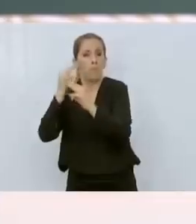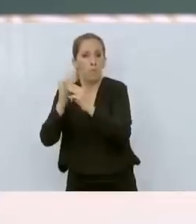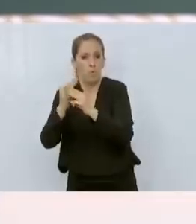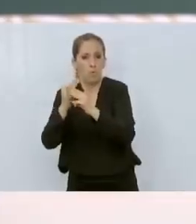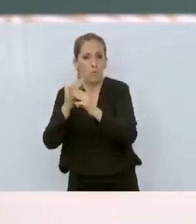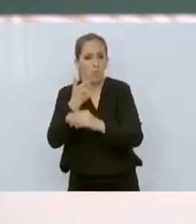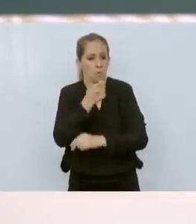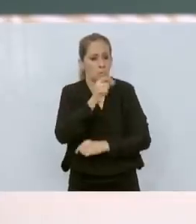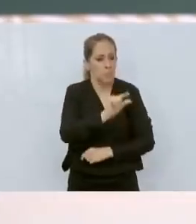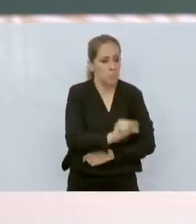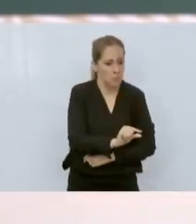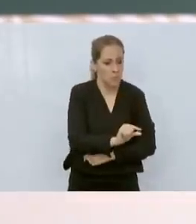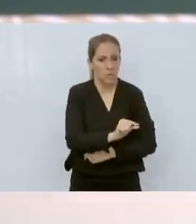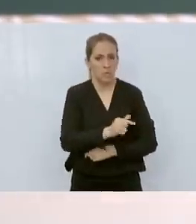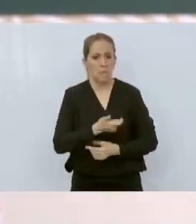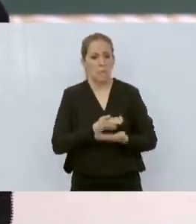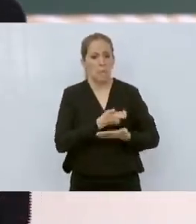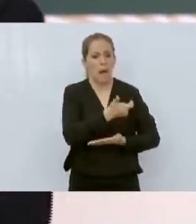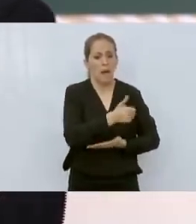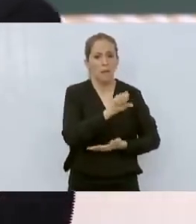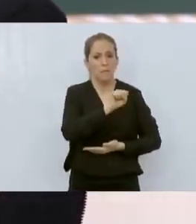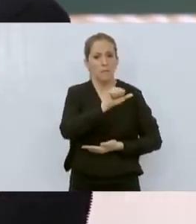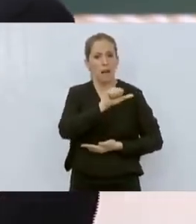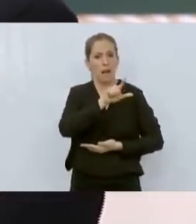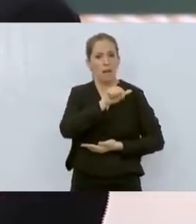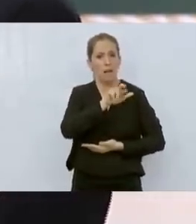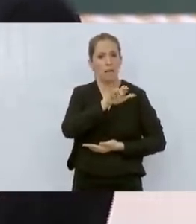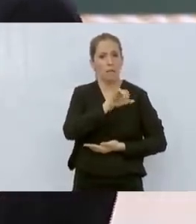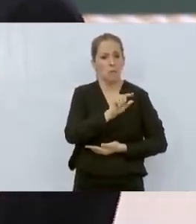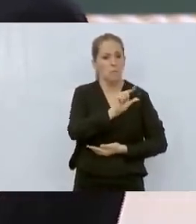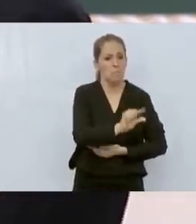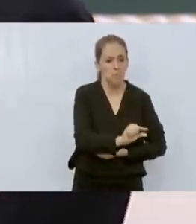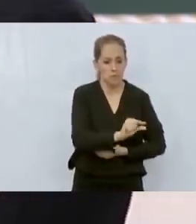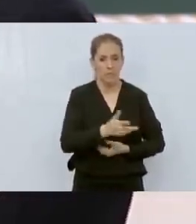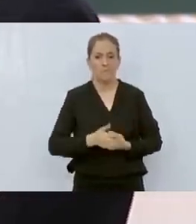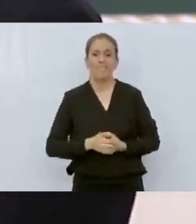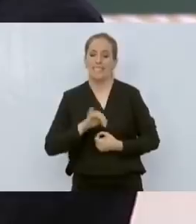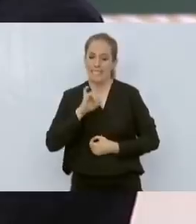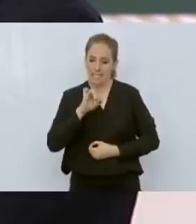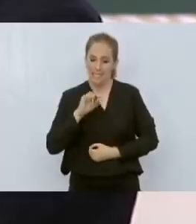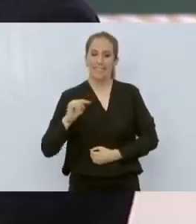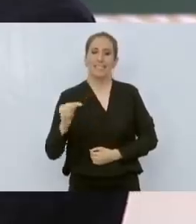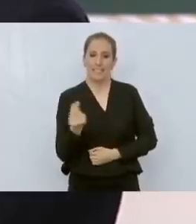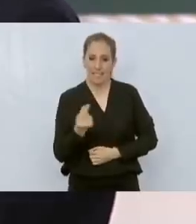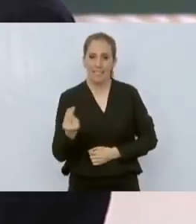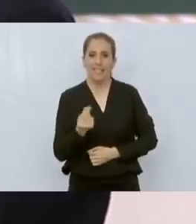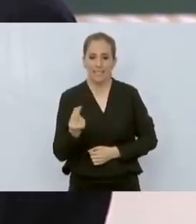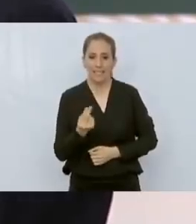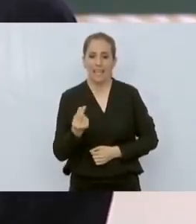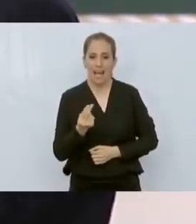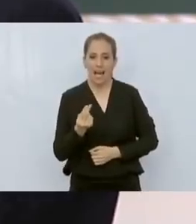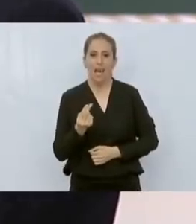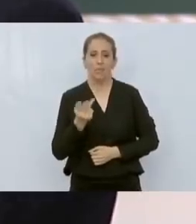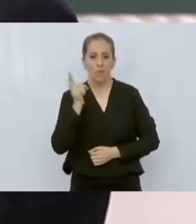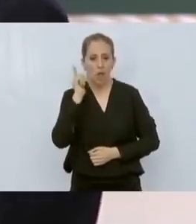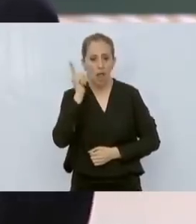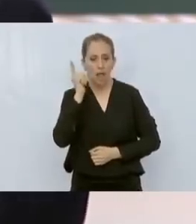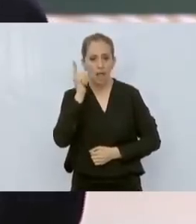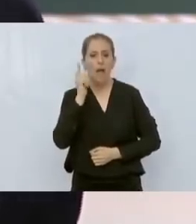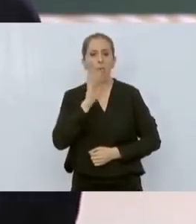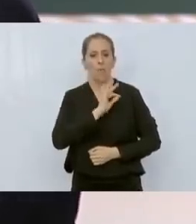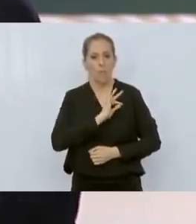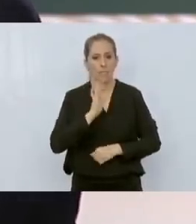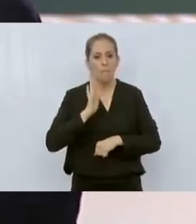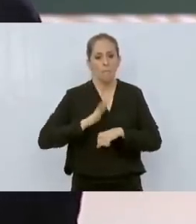Entonces, sí necesitamos que haya crecimiento, pero con justicia, progreso con